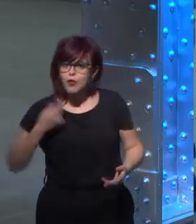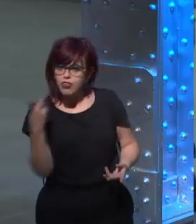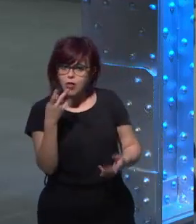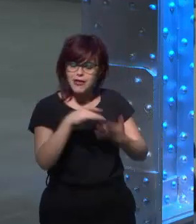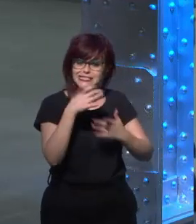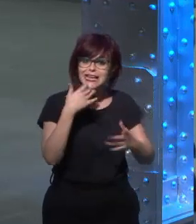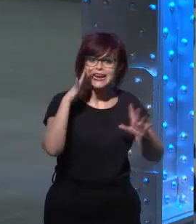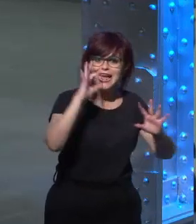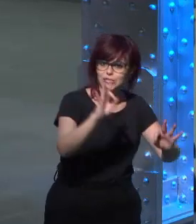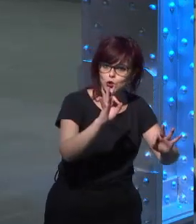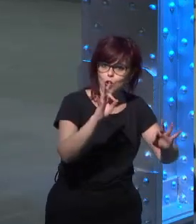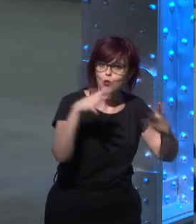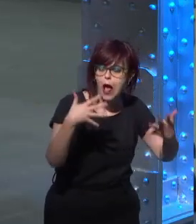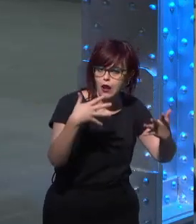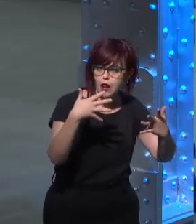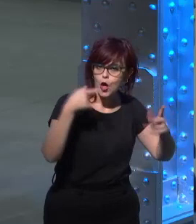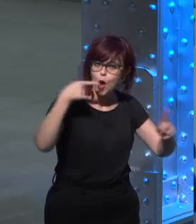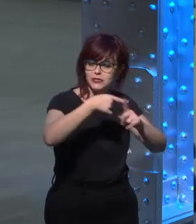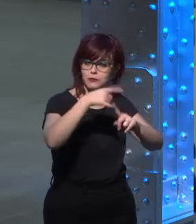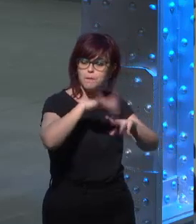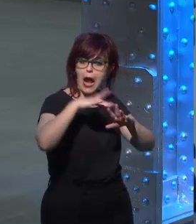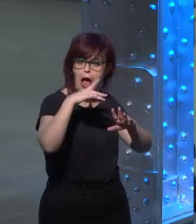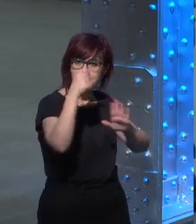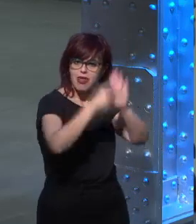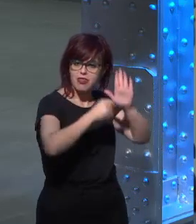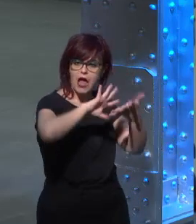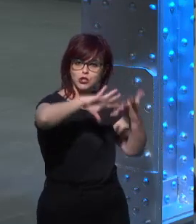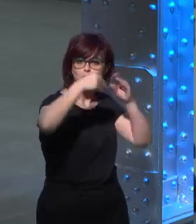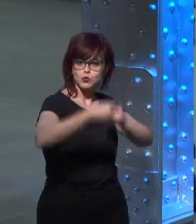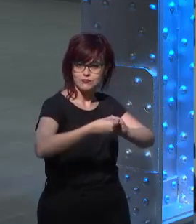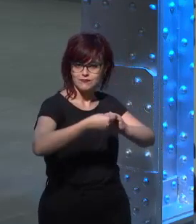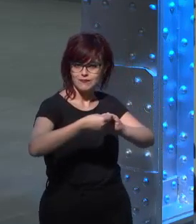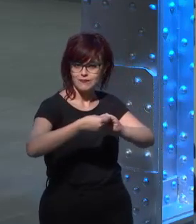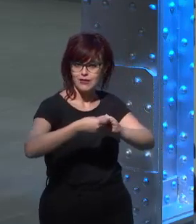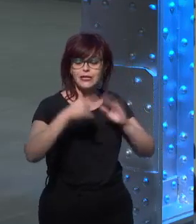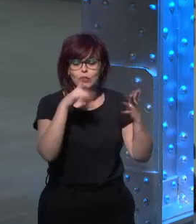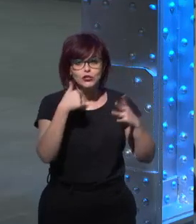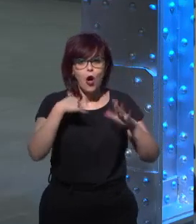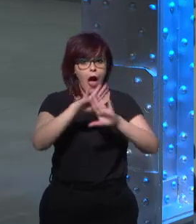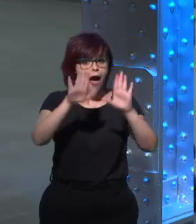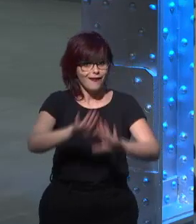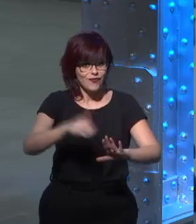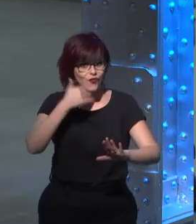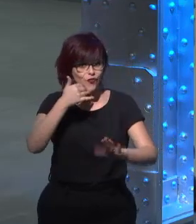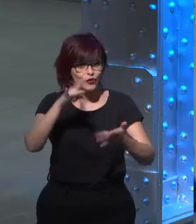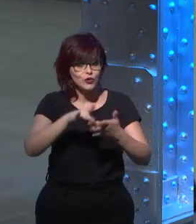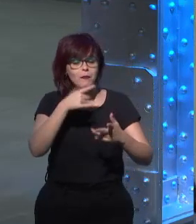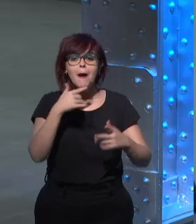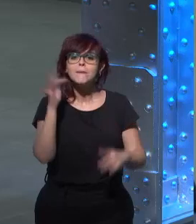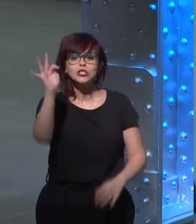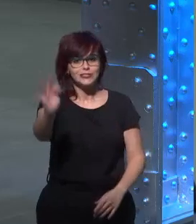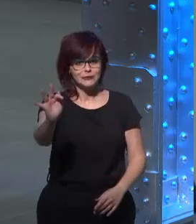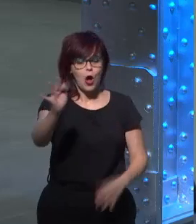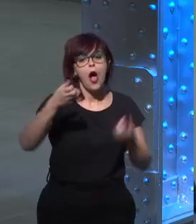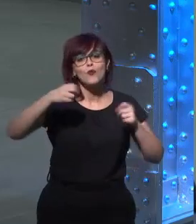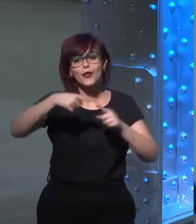hay que desarrollar medidas para poder poner fin a esto. Así que yo acabo en positivo.